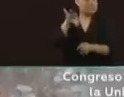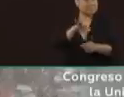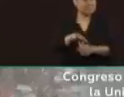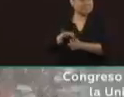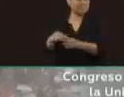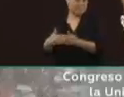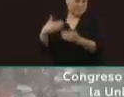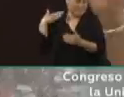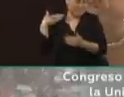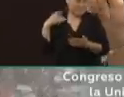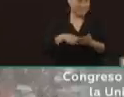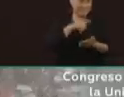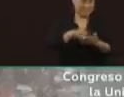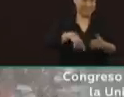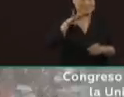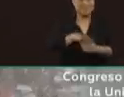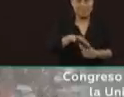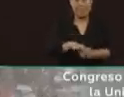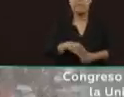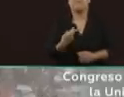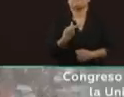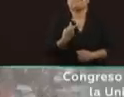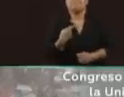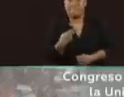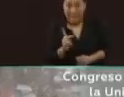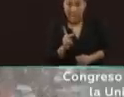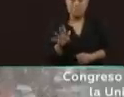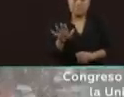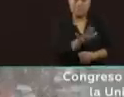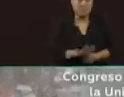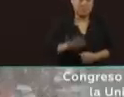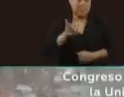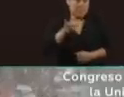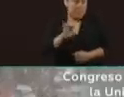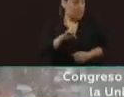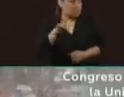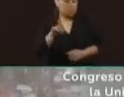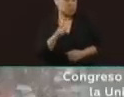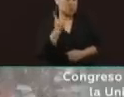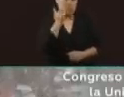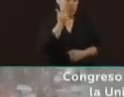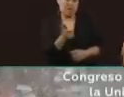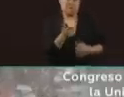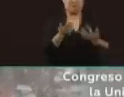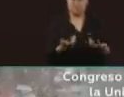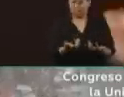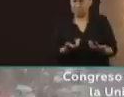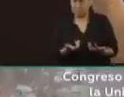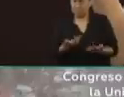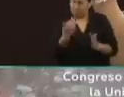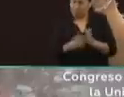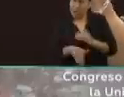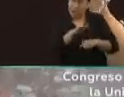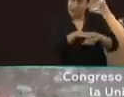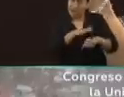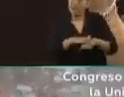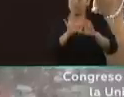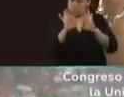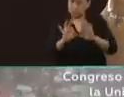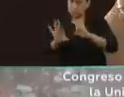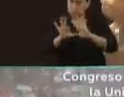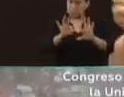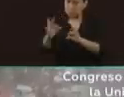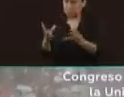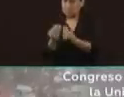urnas y que pese a eso las autoridades electorales se negaron a reconocer la representación que